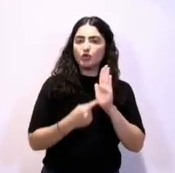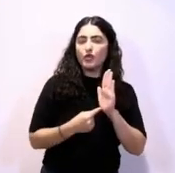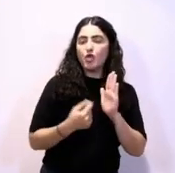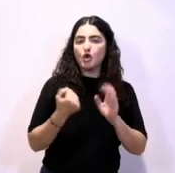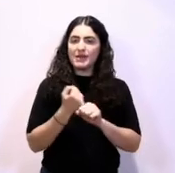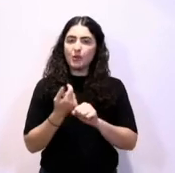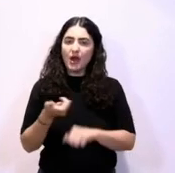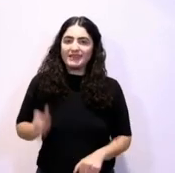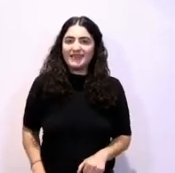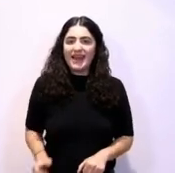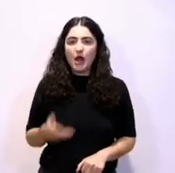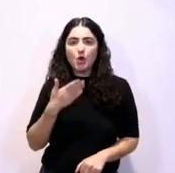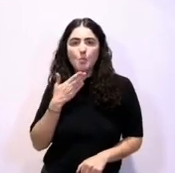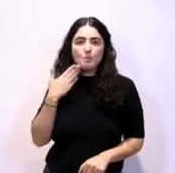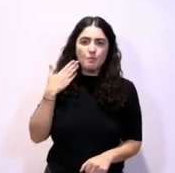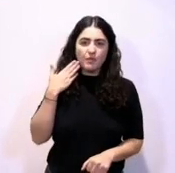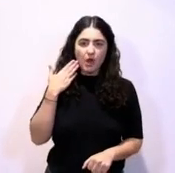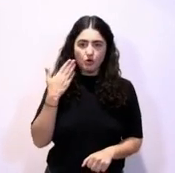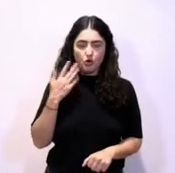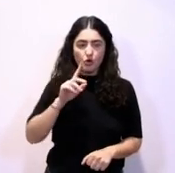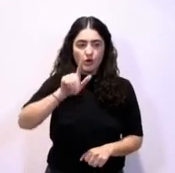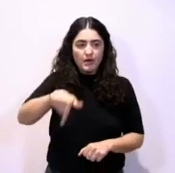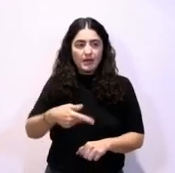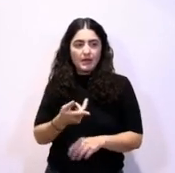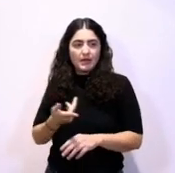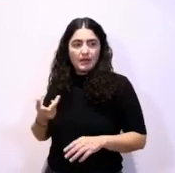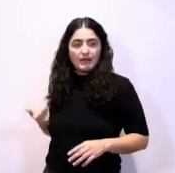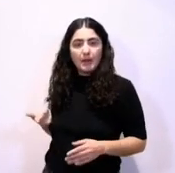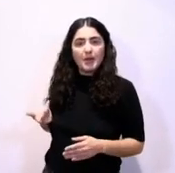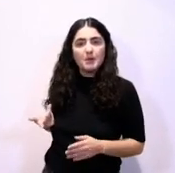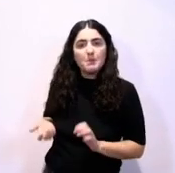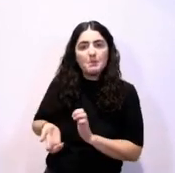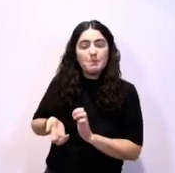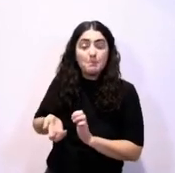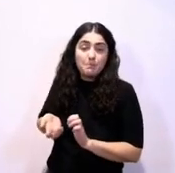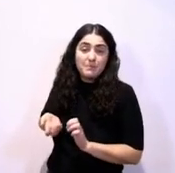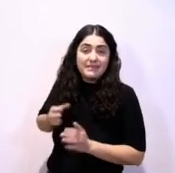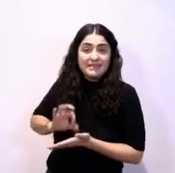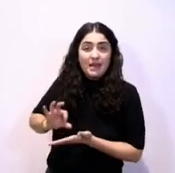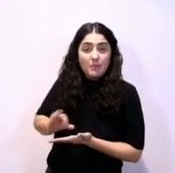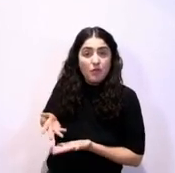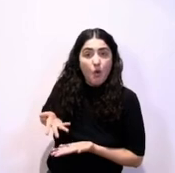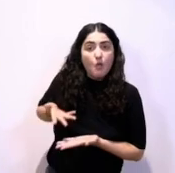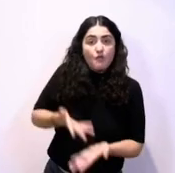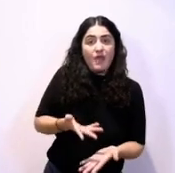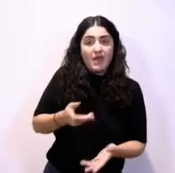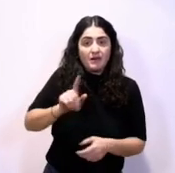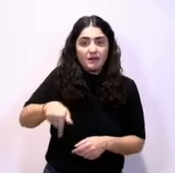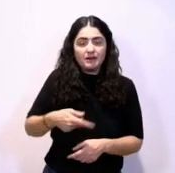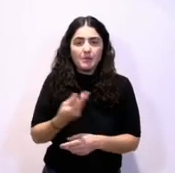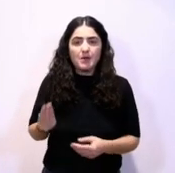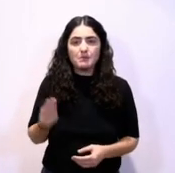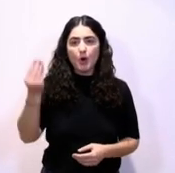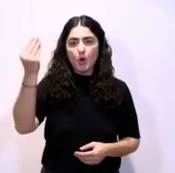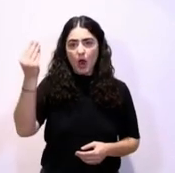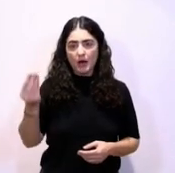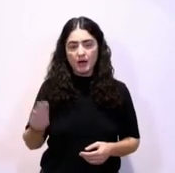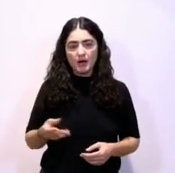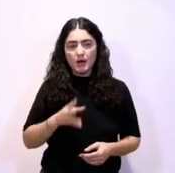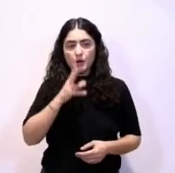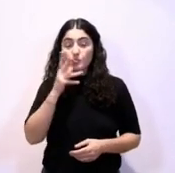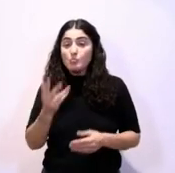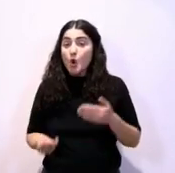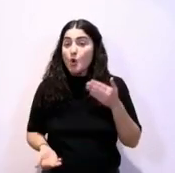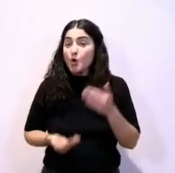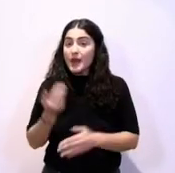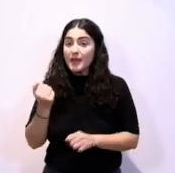y mejorar, desde luego, la prestación del servicio. También es un incremento salarial, desde luego, esa reducción de jornada, porque